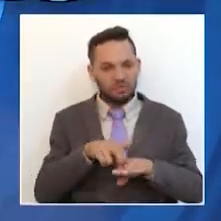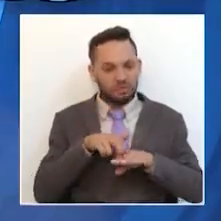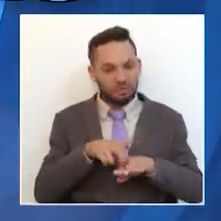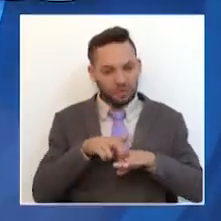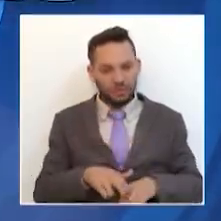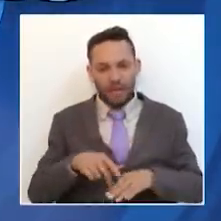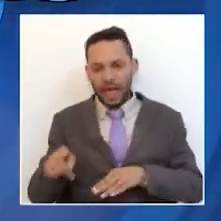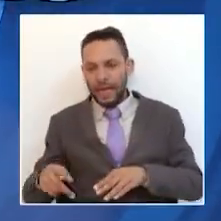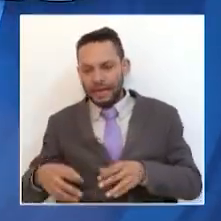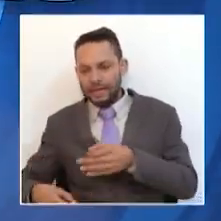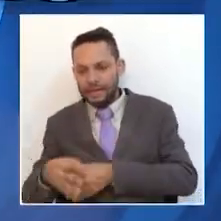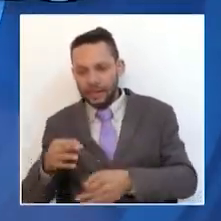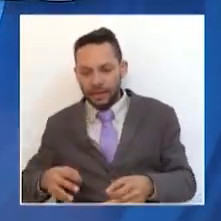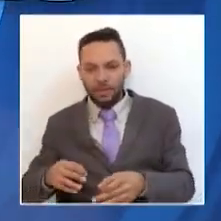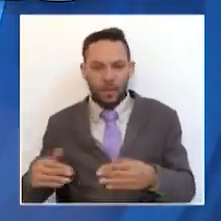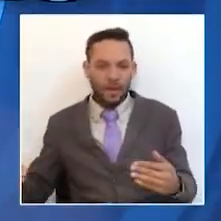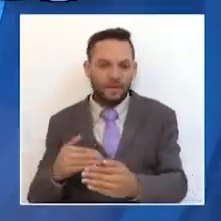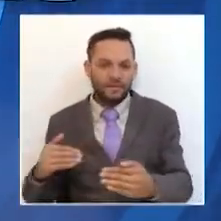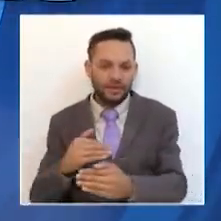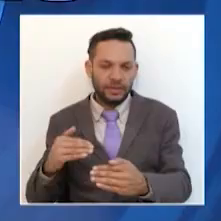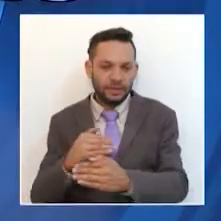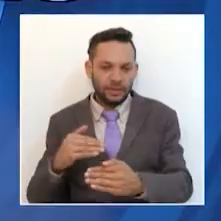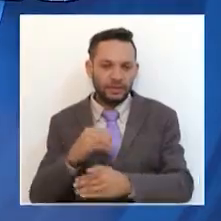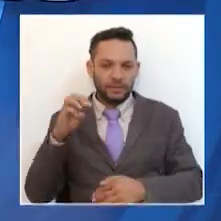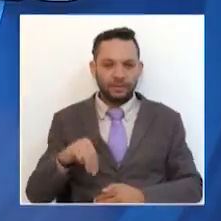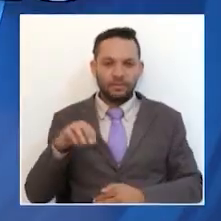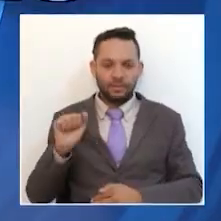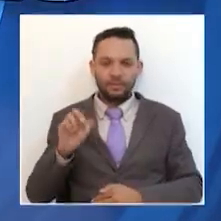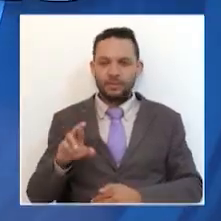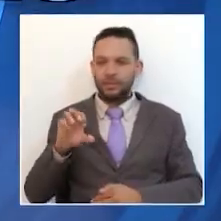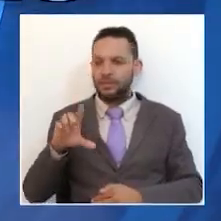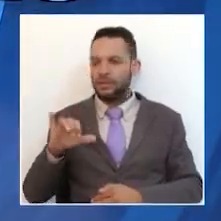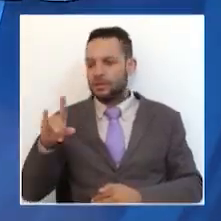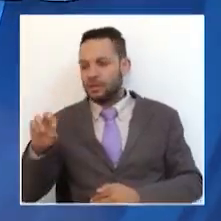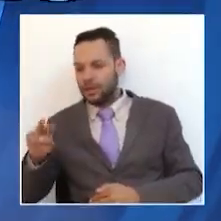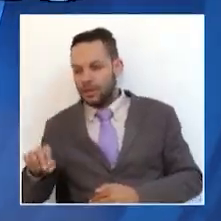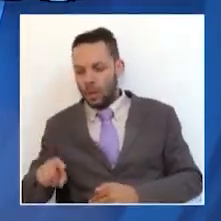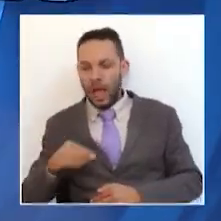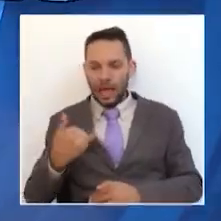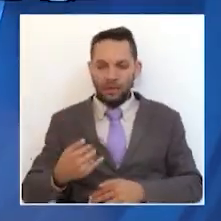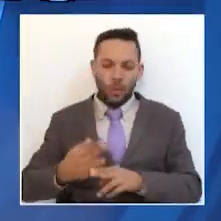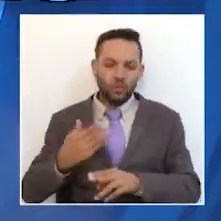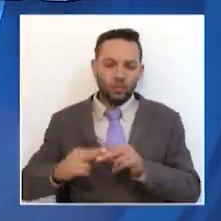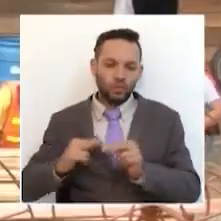Marcelino Palacio desde el 25 de noviembre hasta el 23 de diciembre, mientras terminan las obras del deprimido.